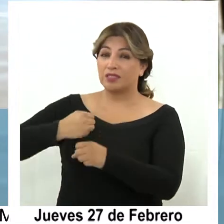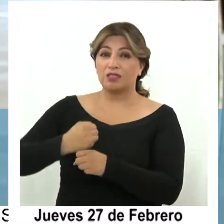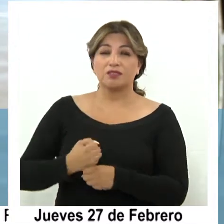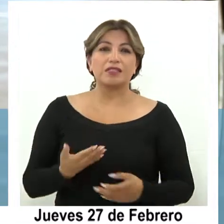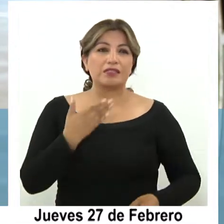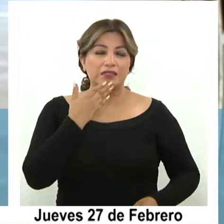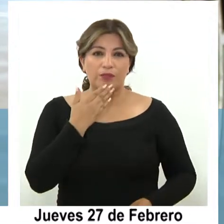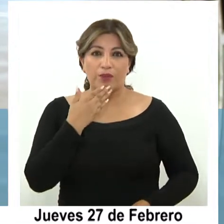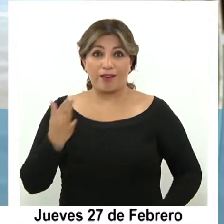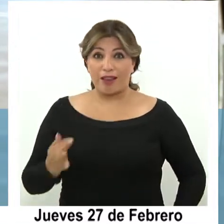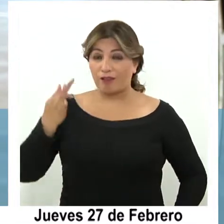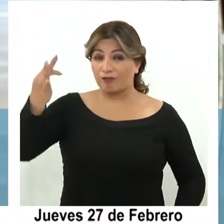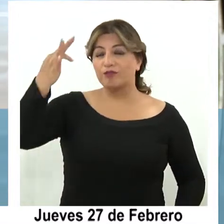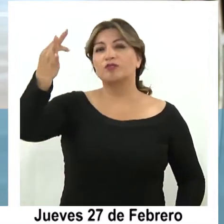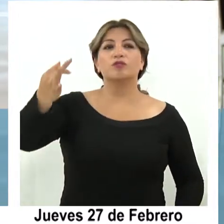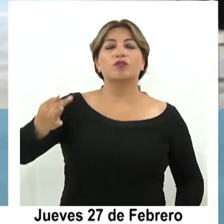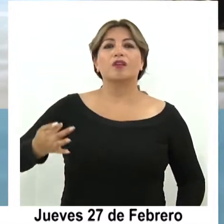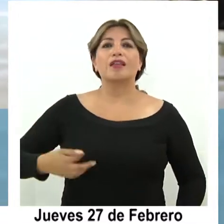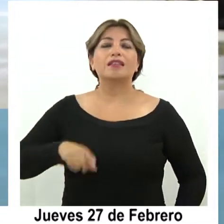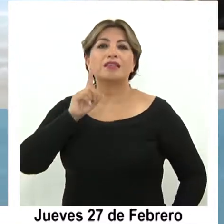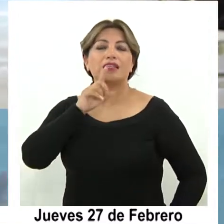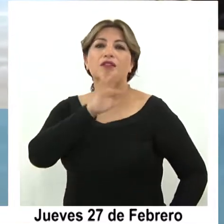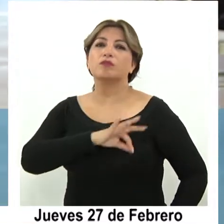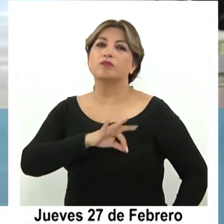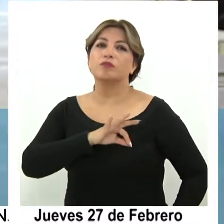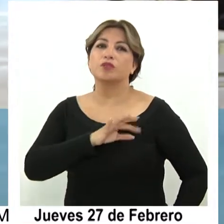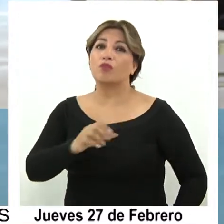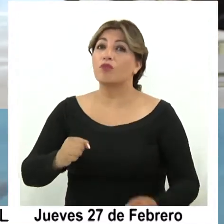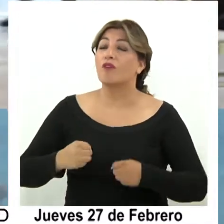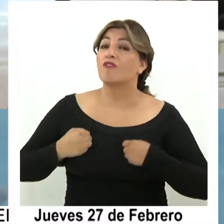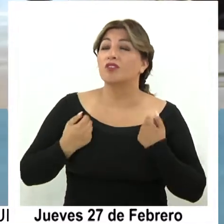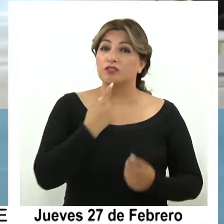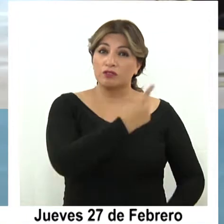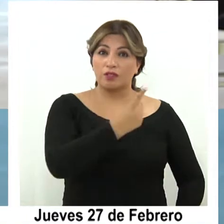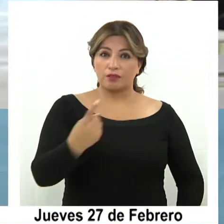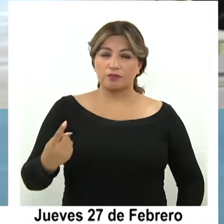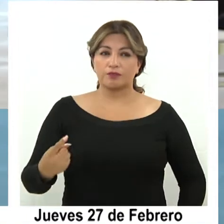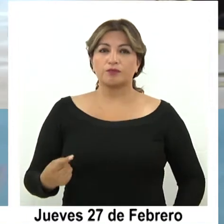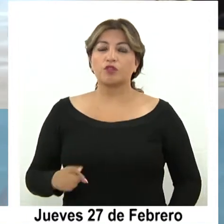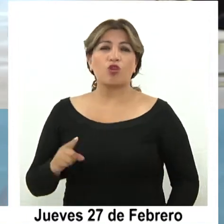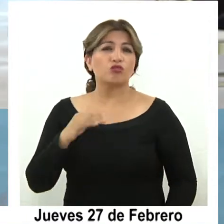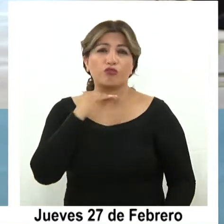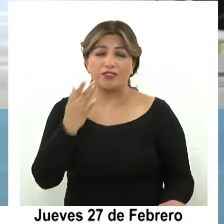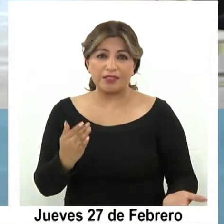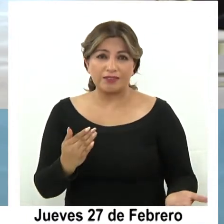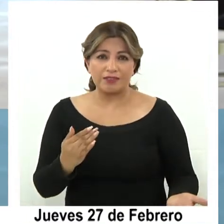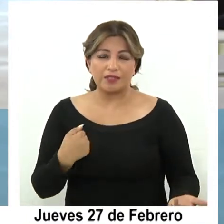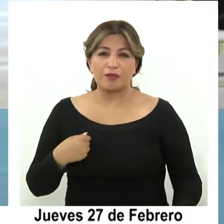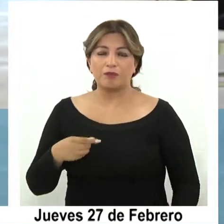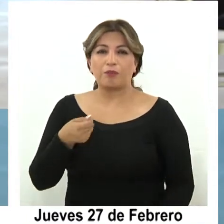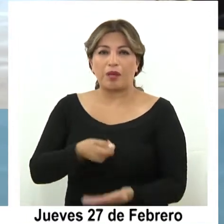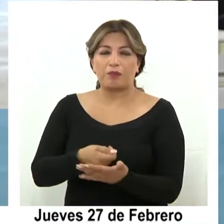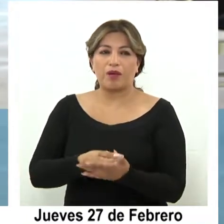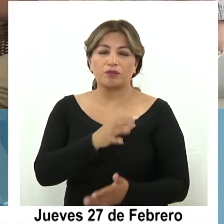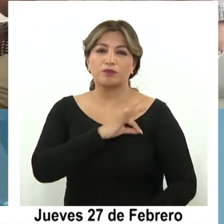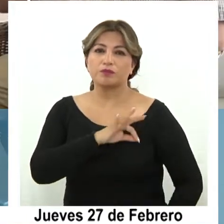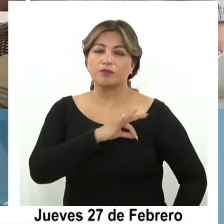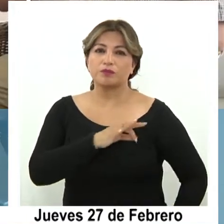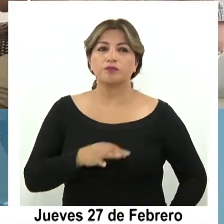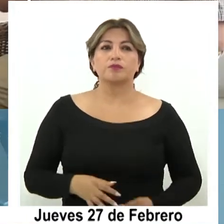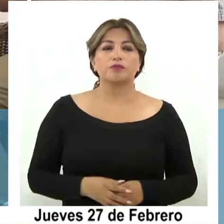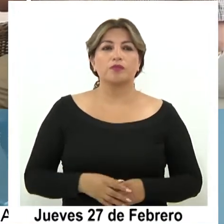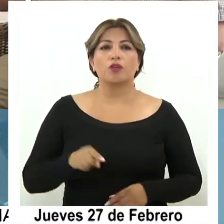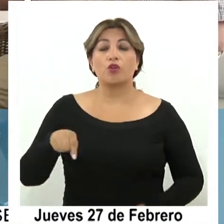años o que a futuro van a ser pensionados pero que su esfuerzo individual no va a ser suficiente para poder financiar una pensión. Y con